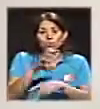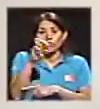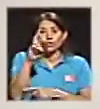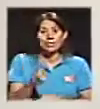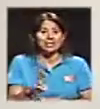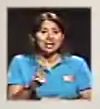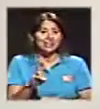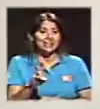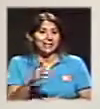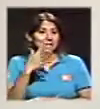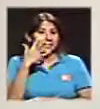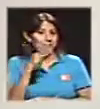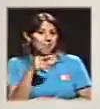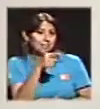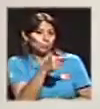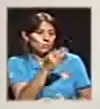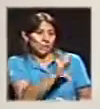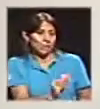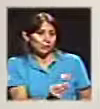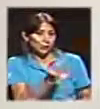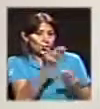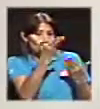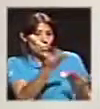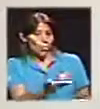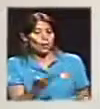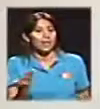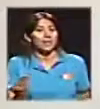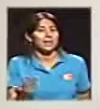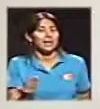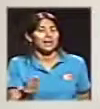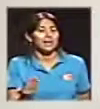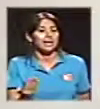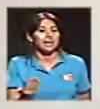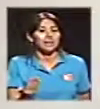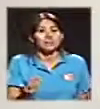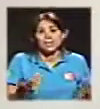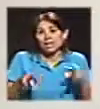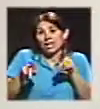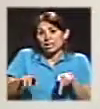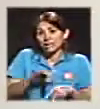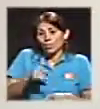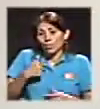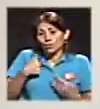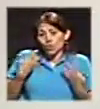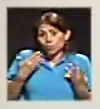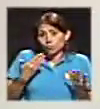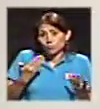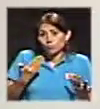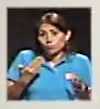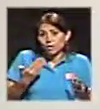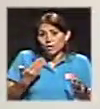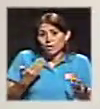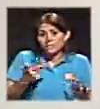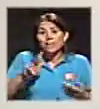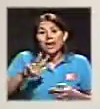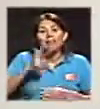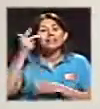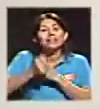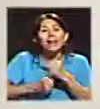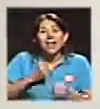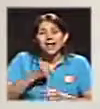a usted, que es todo lo joven que usted luce, y las gentes como yo, de la tercera